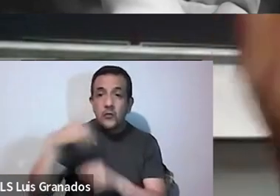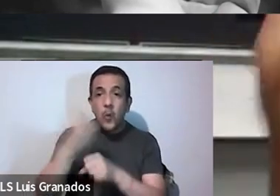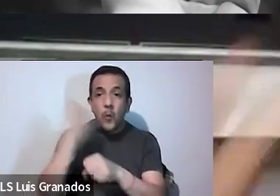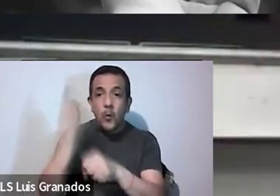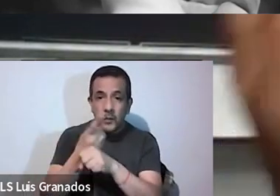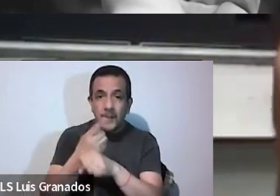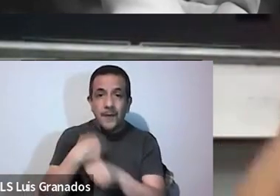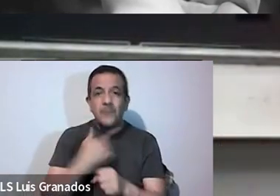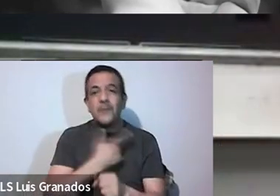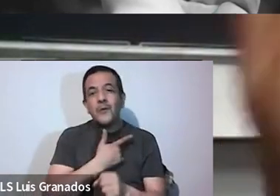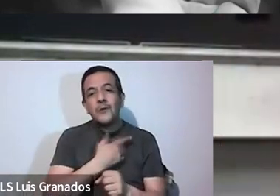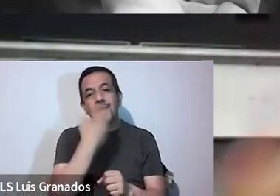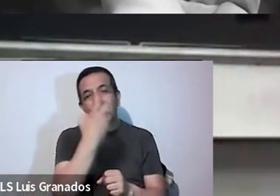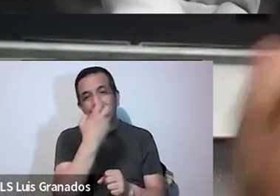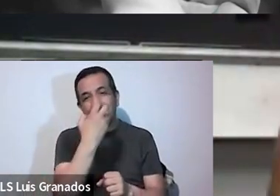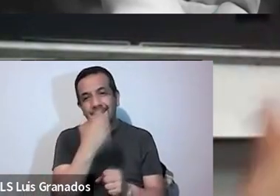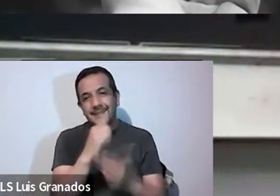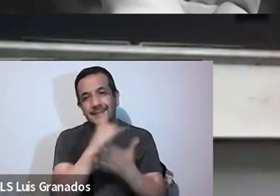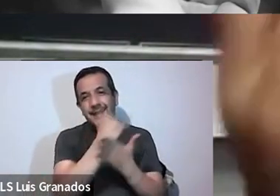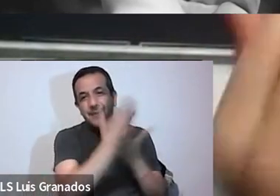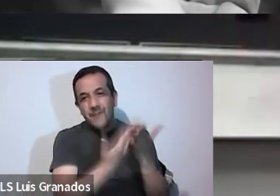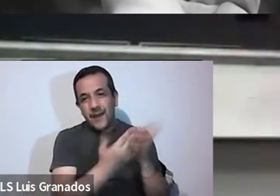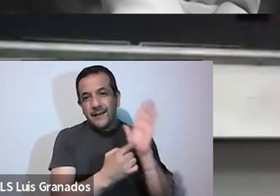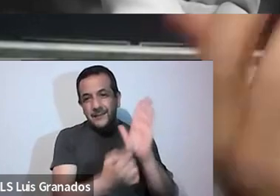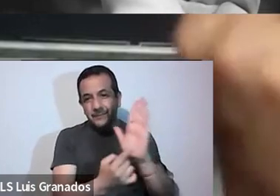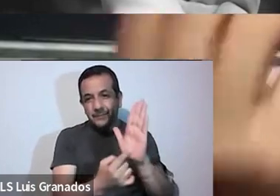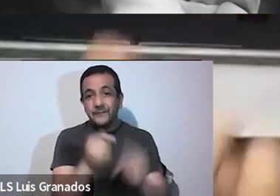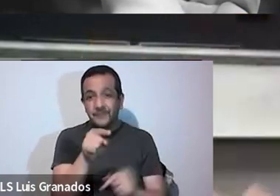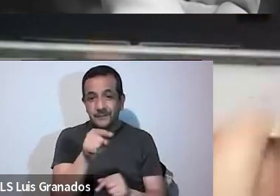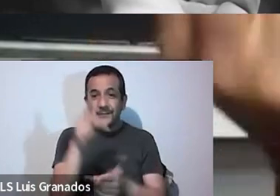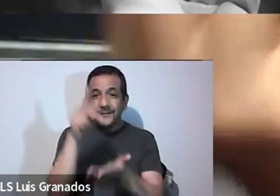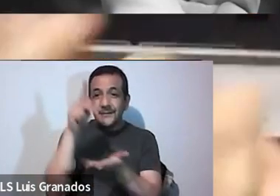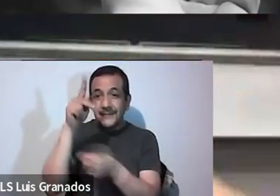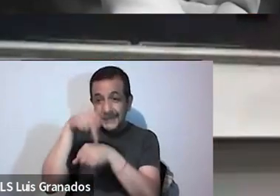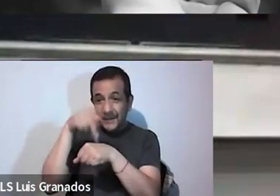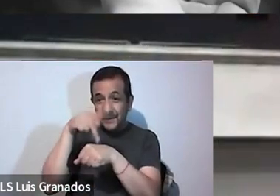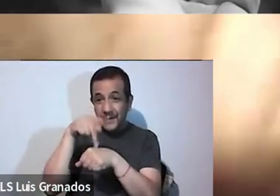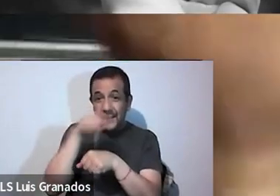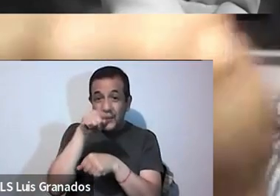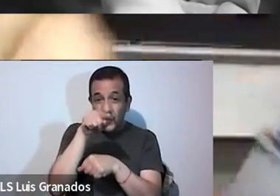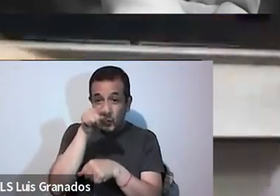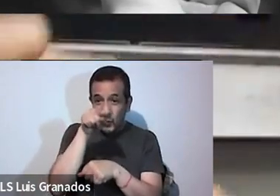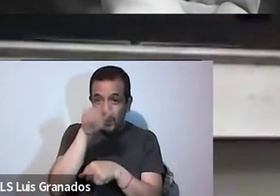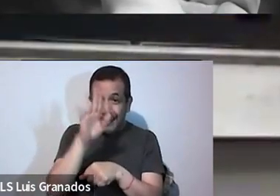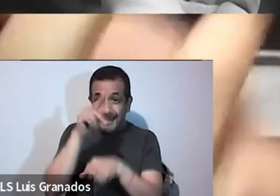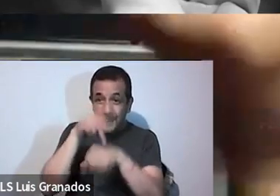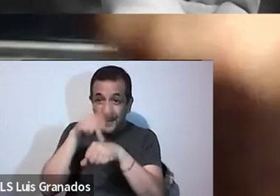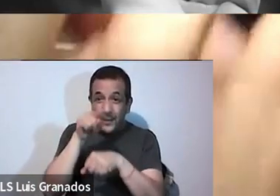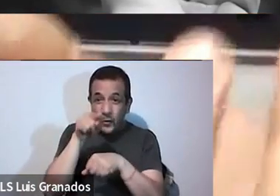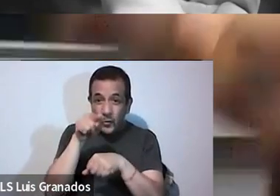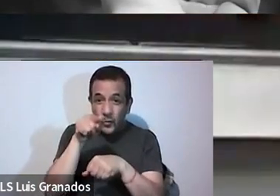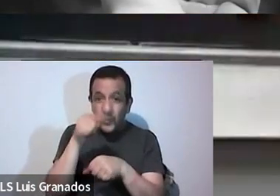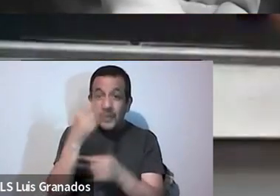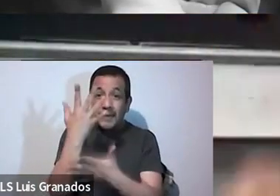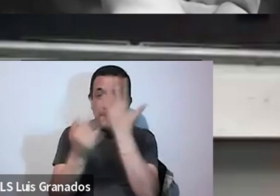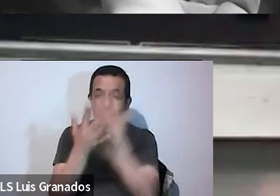esta imagen que les pongo en pantalla. Esta piedra, imagínatela que eres tú en las manos